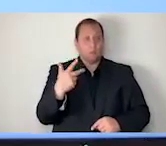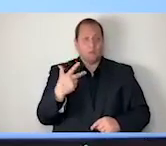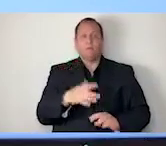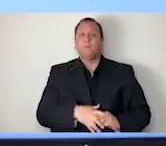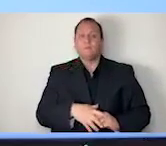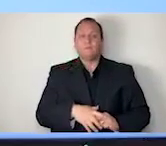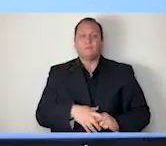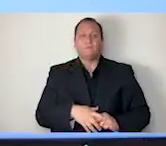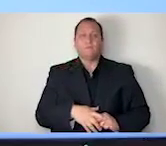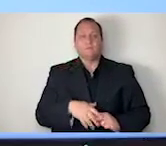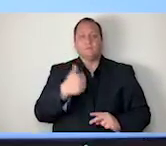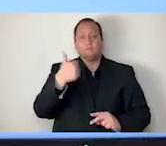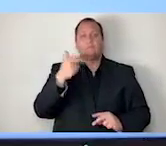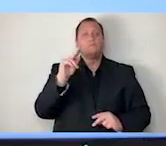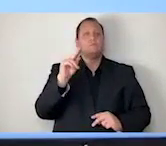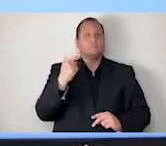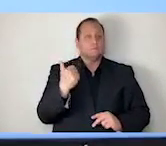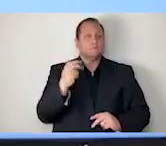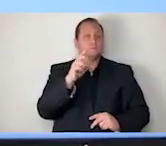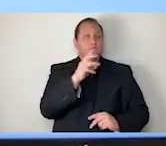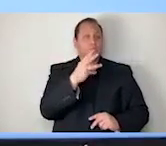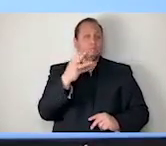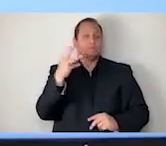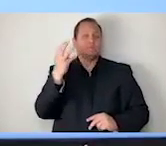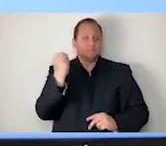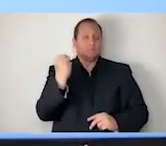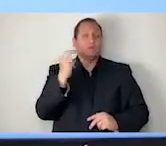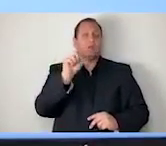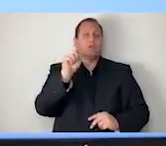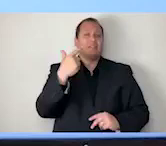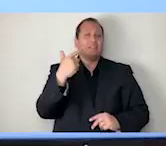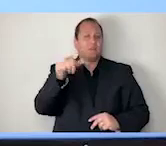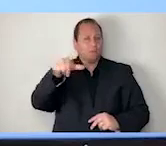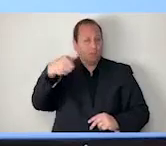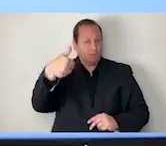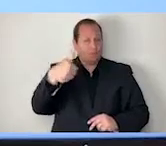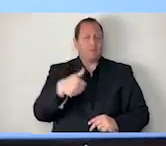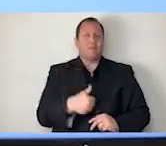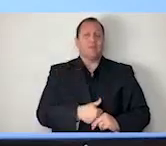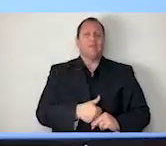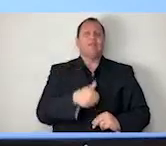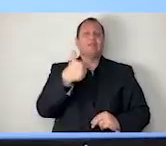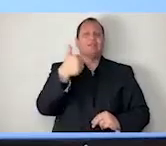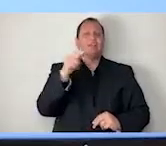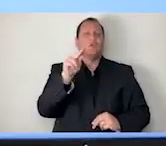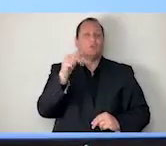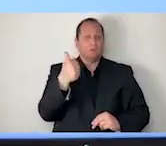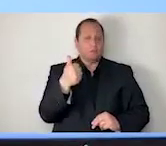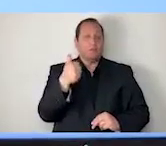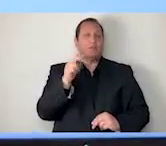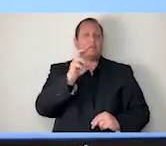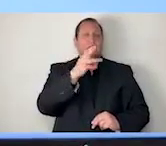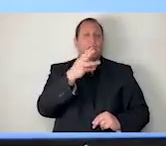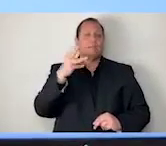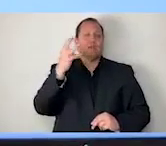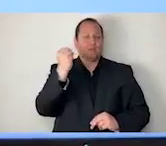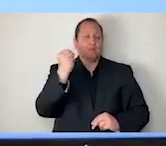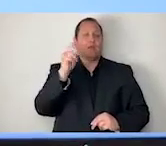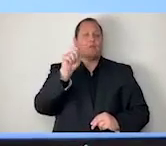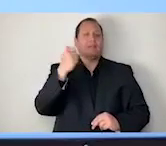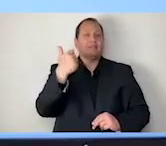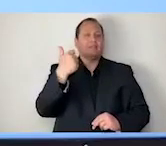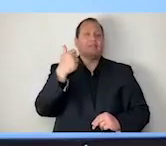33 28 68 63 39 27 11 y 68